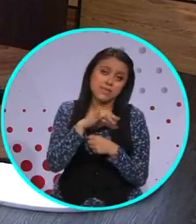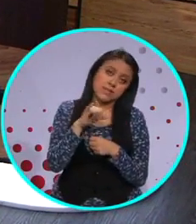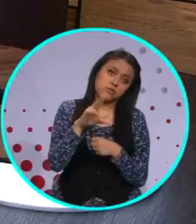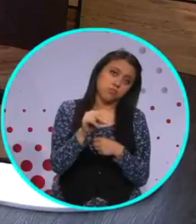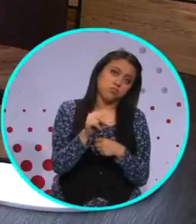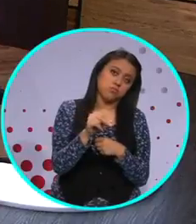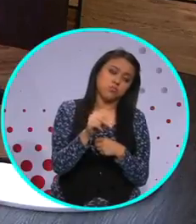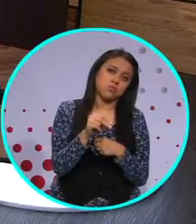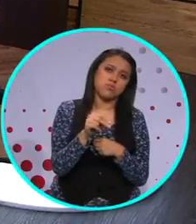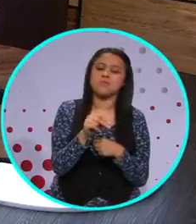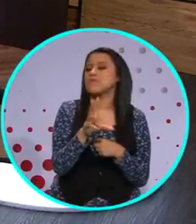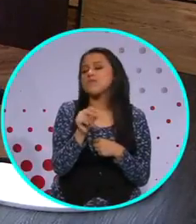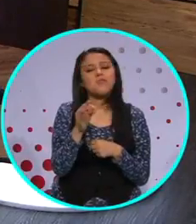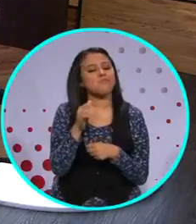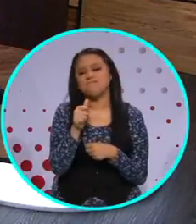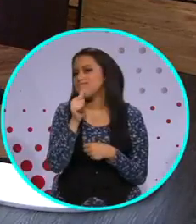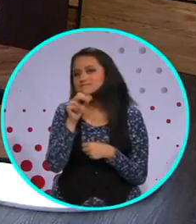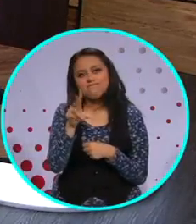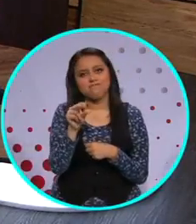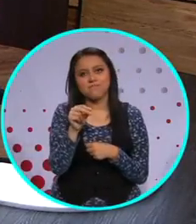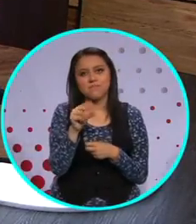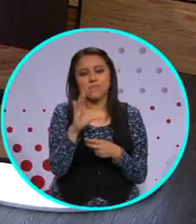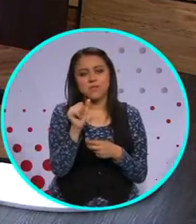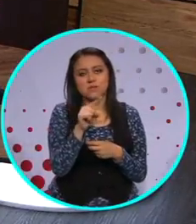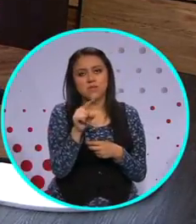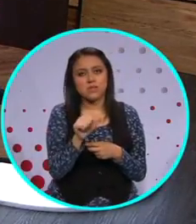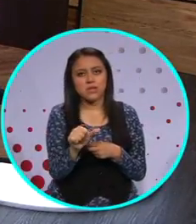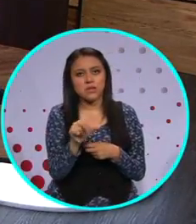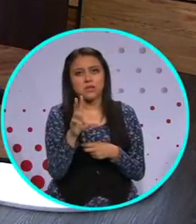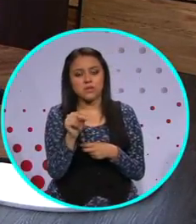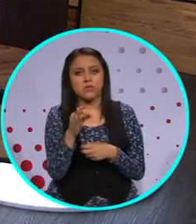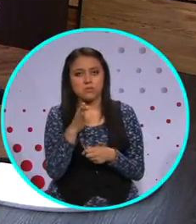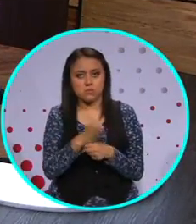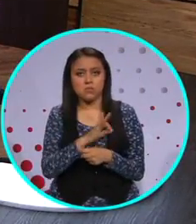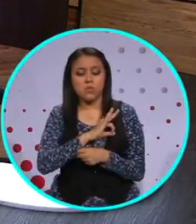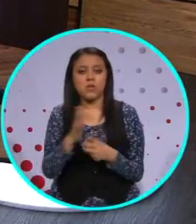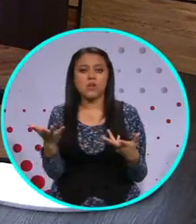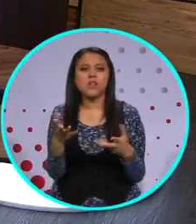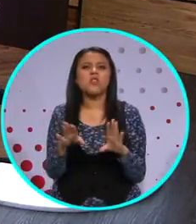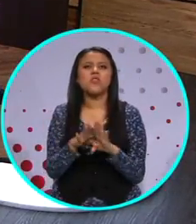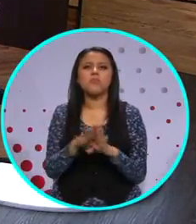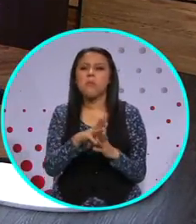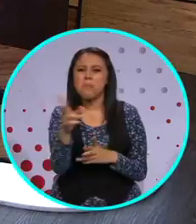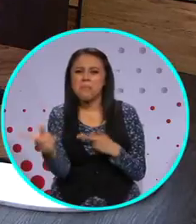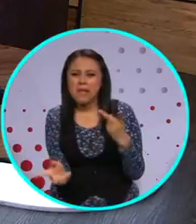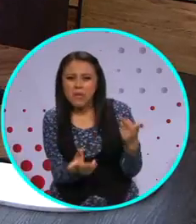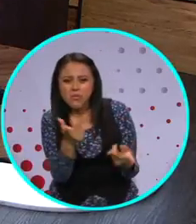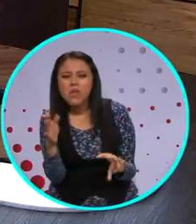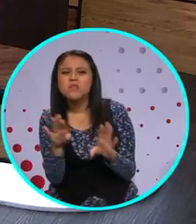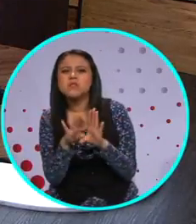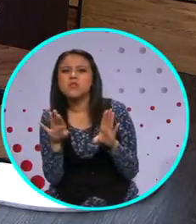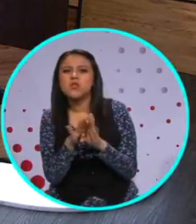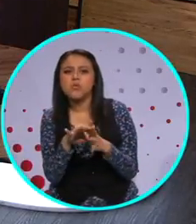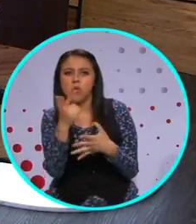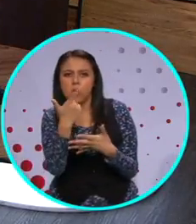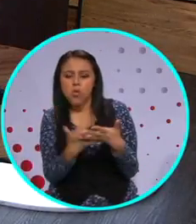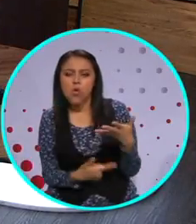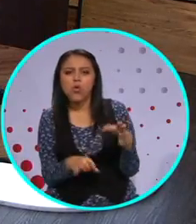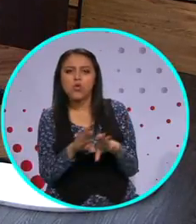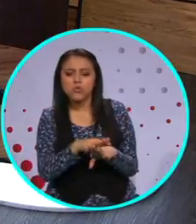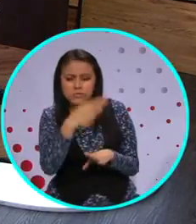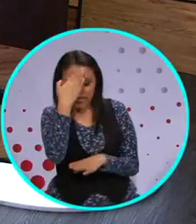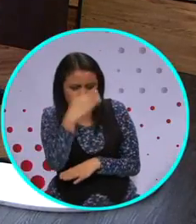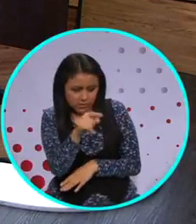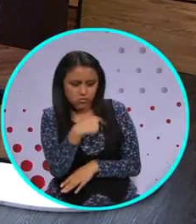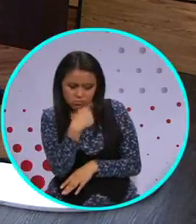si me da tiempo el que allí no comes me da tiempo todavía de ese ok como hace la encuesta la gente me pregunto de no sacas estos dados datos como puedo